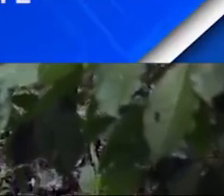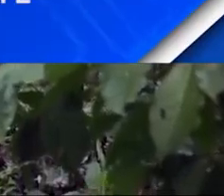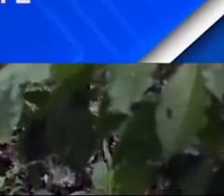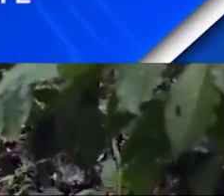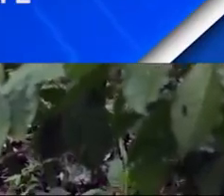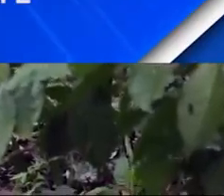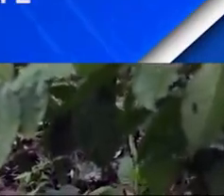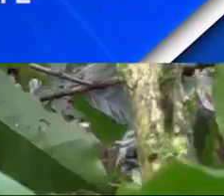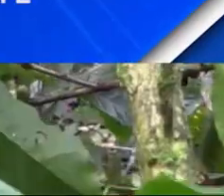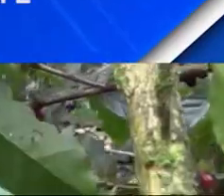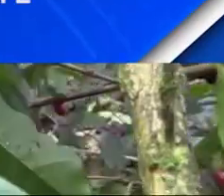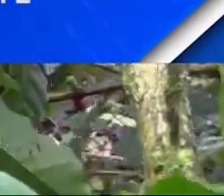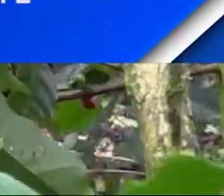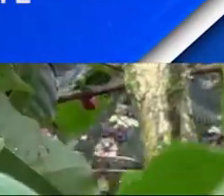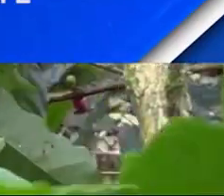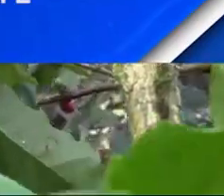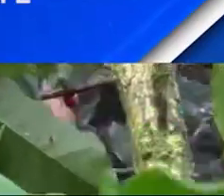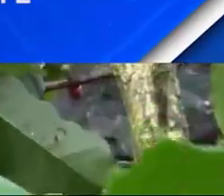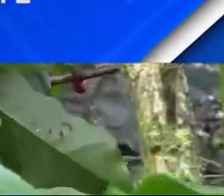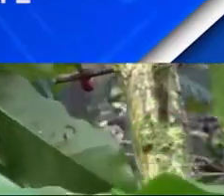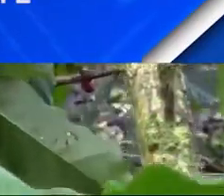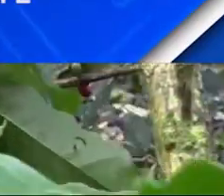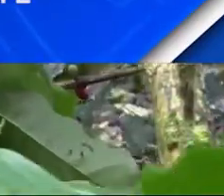proporcionar un foro de consulta